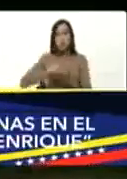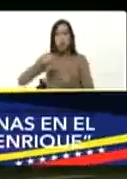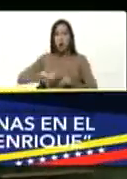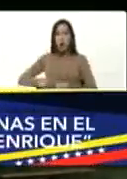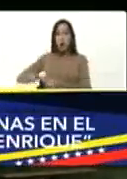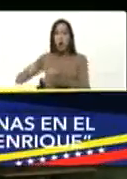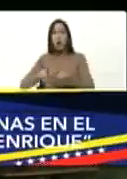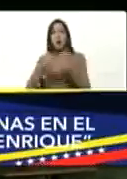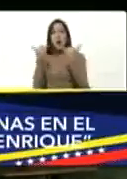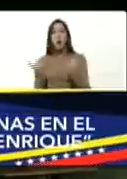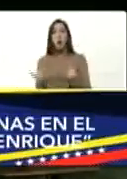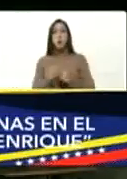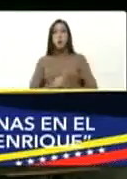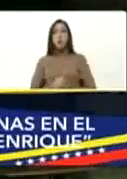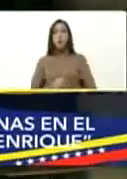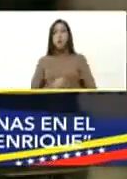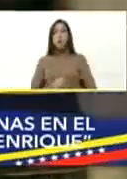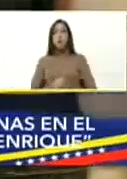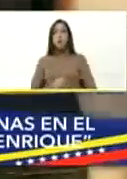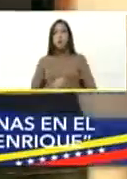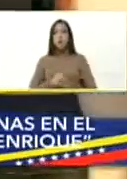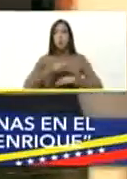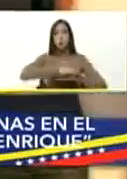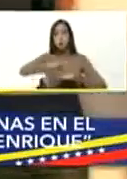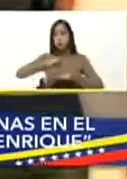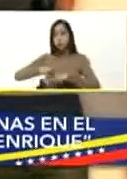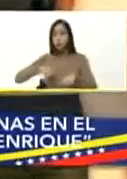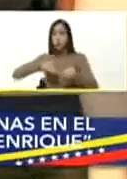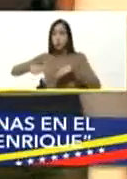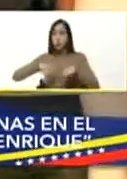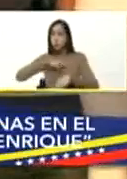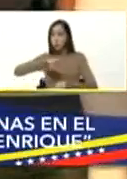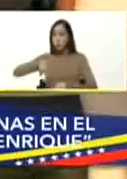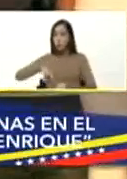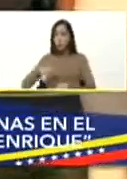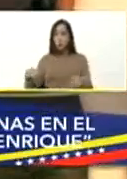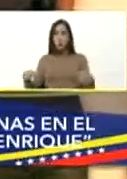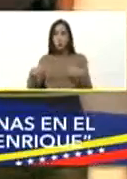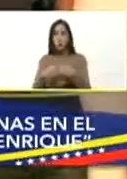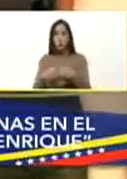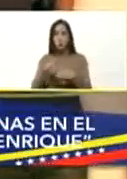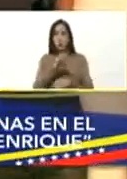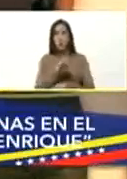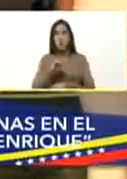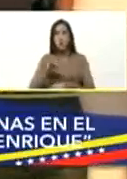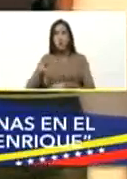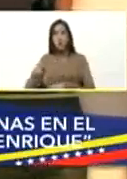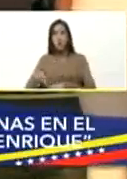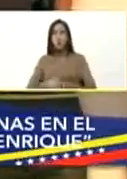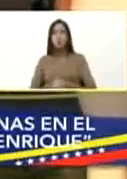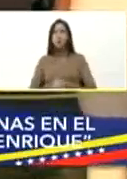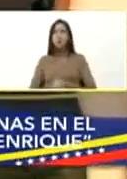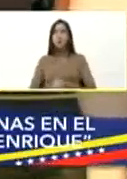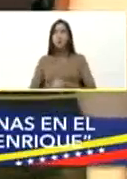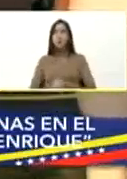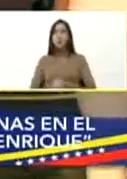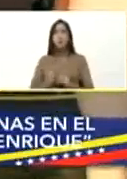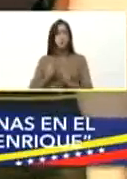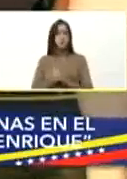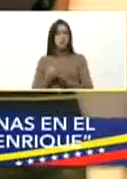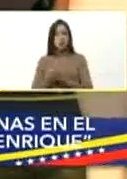Hoy, todo lo largo y ancho de los 9 municipios del estado Cojedes estamos constituidos en CTU, presidente. Un CTU que